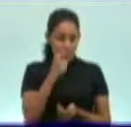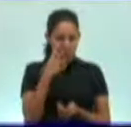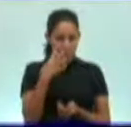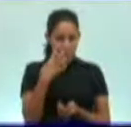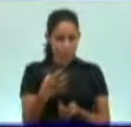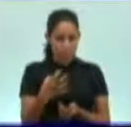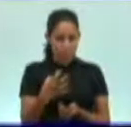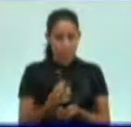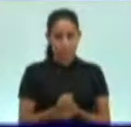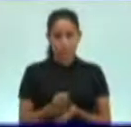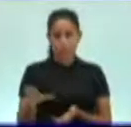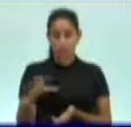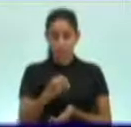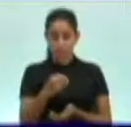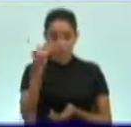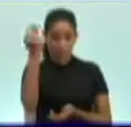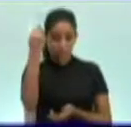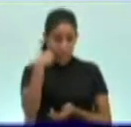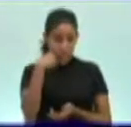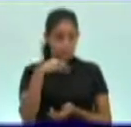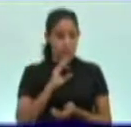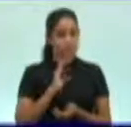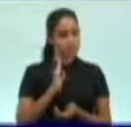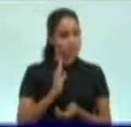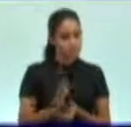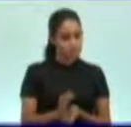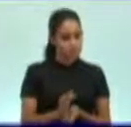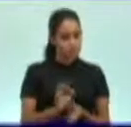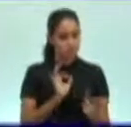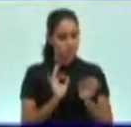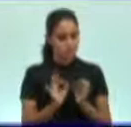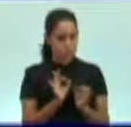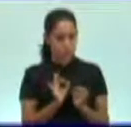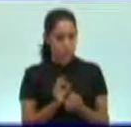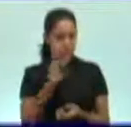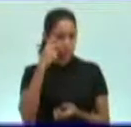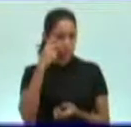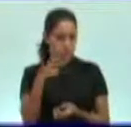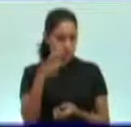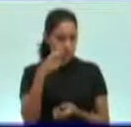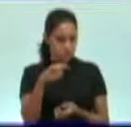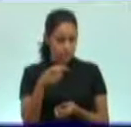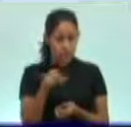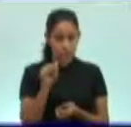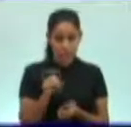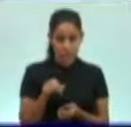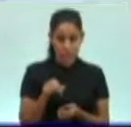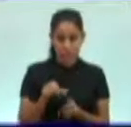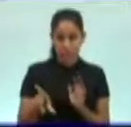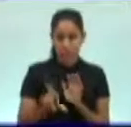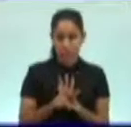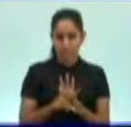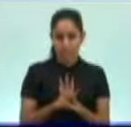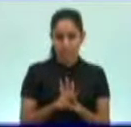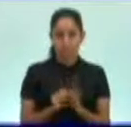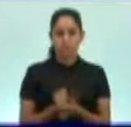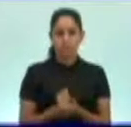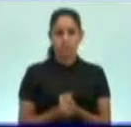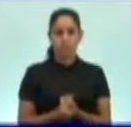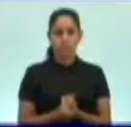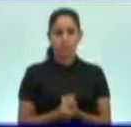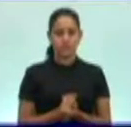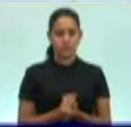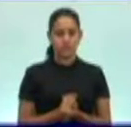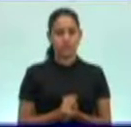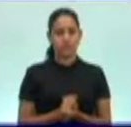que todos, en particular, conozcamos esta ley y le brindemos el